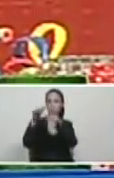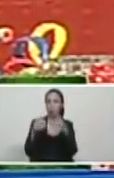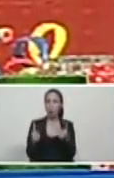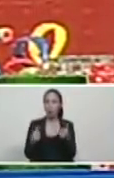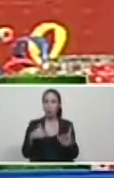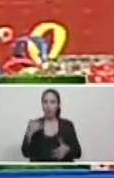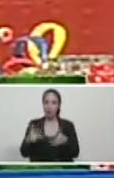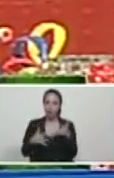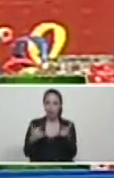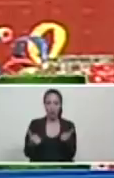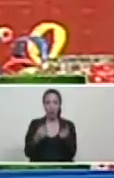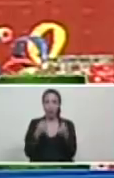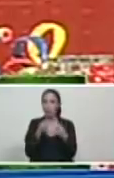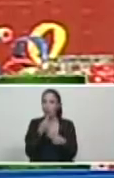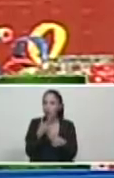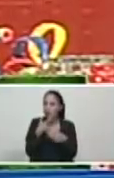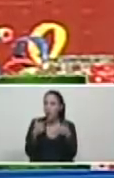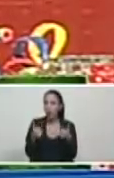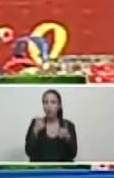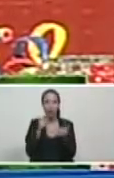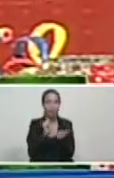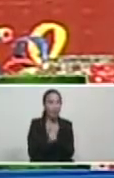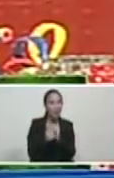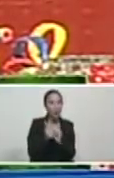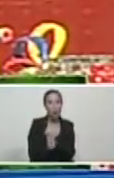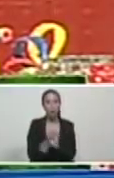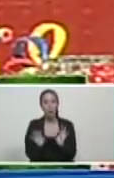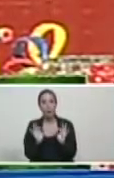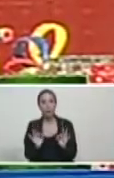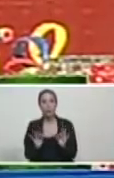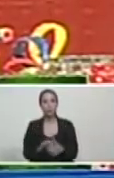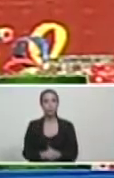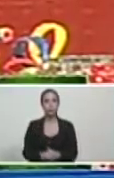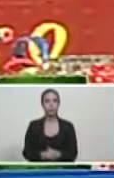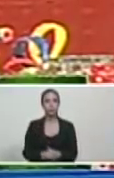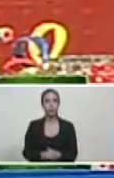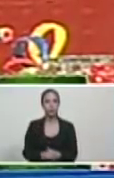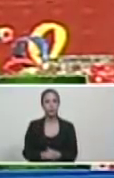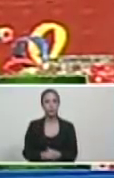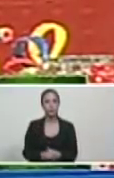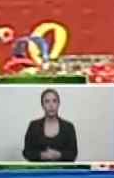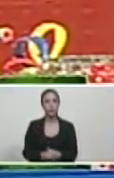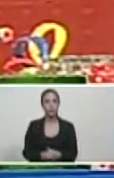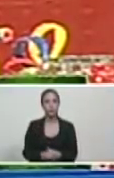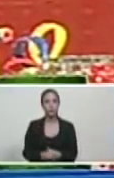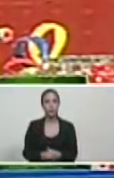y colorido, mucho deporte. Estuve escuchando lo que